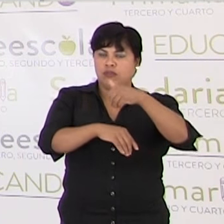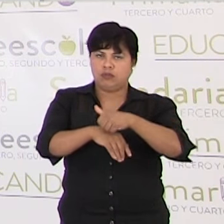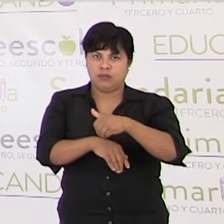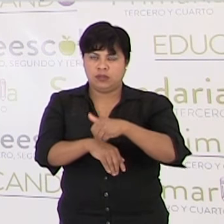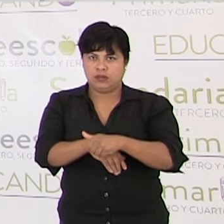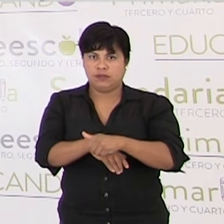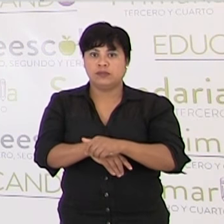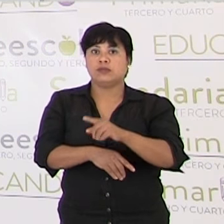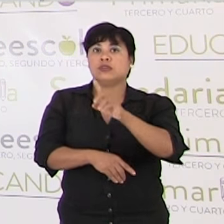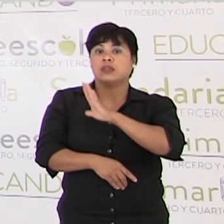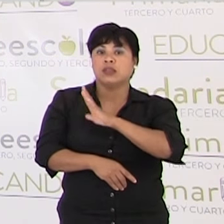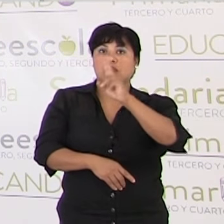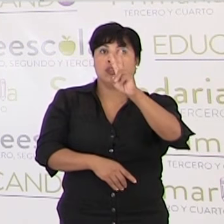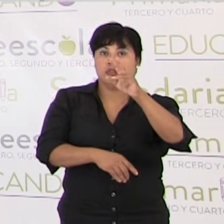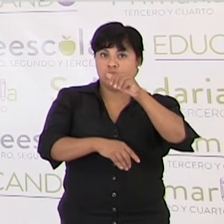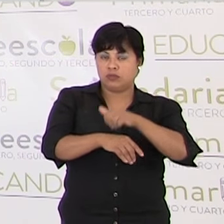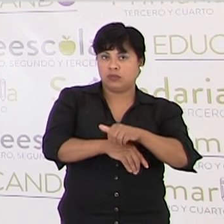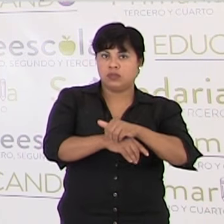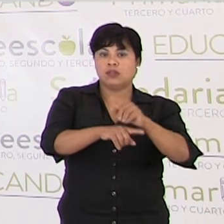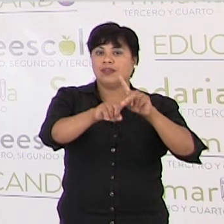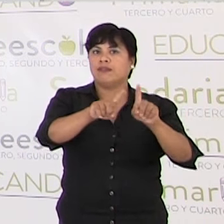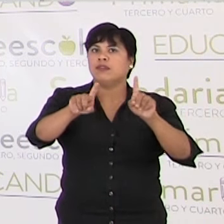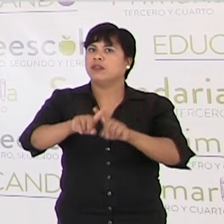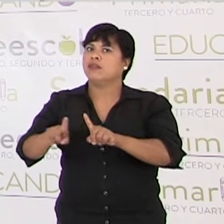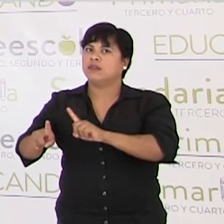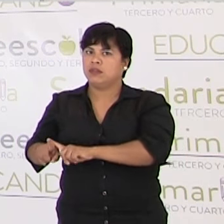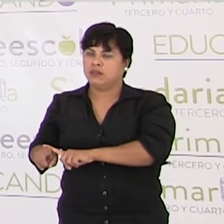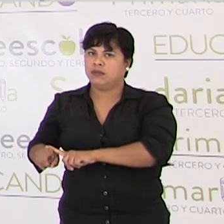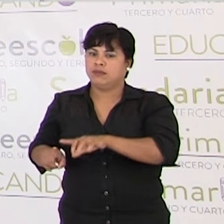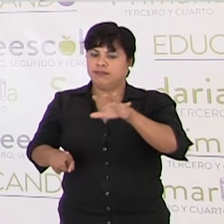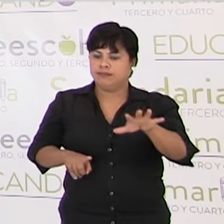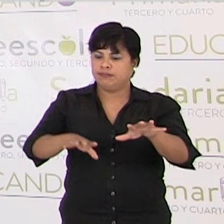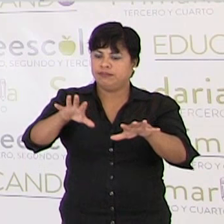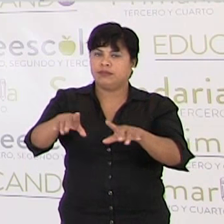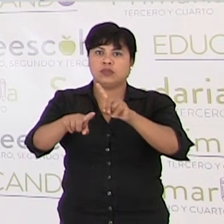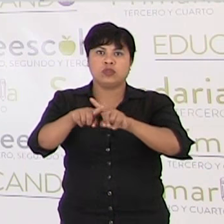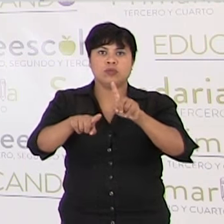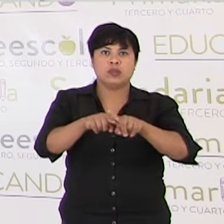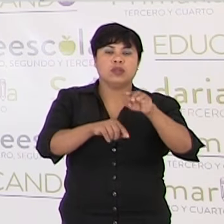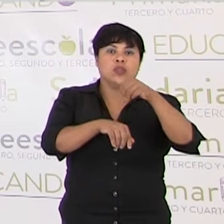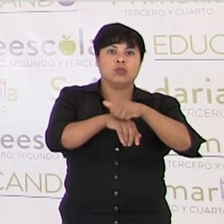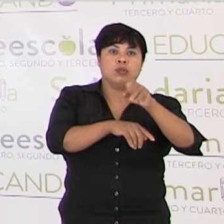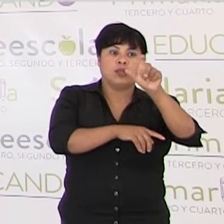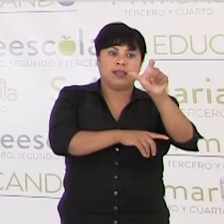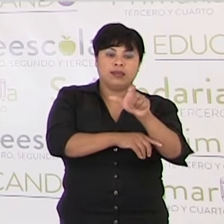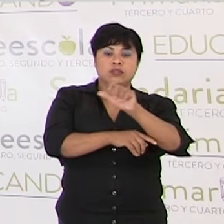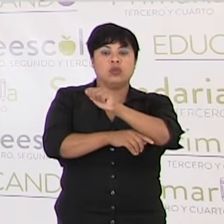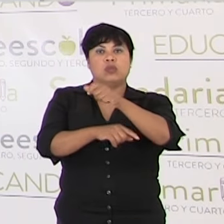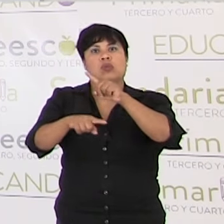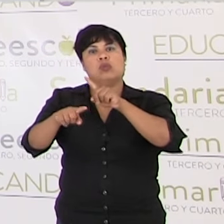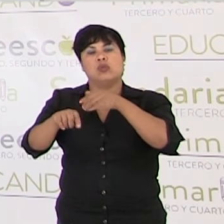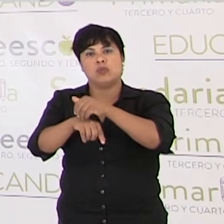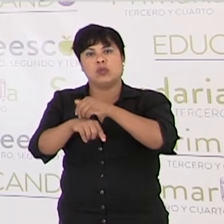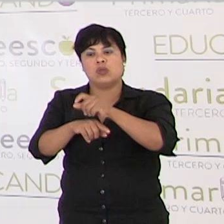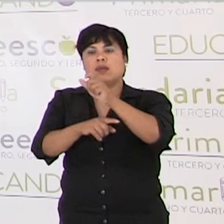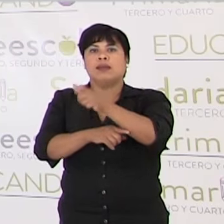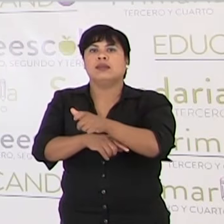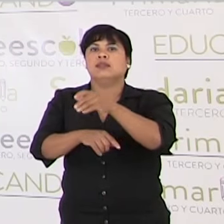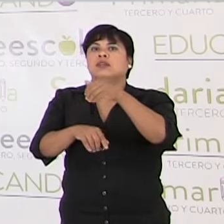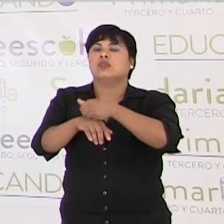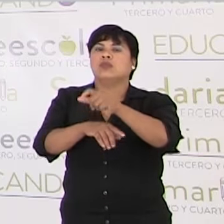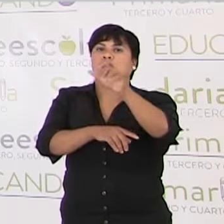número. Son dos números diferentes. Un número nos representa la x y otro número nos